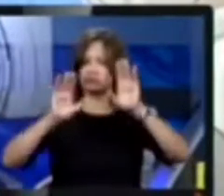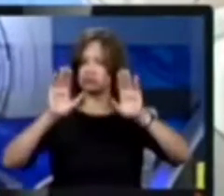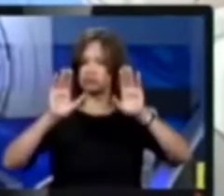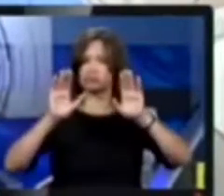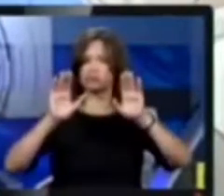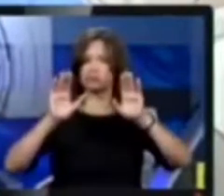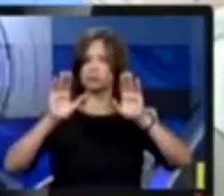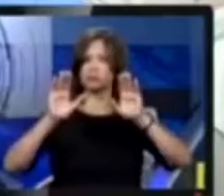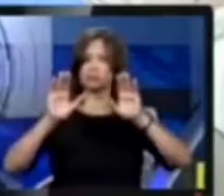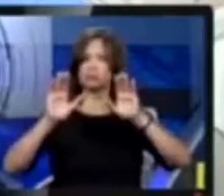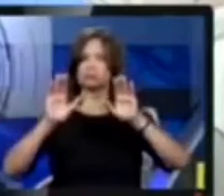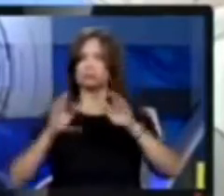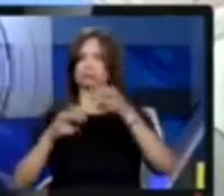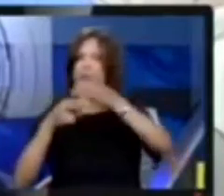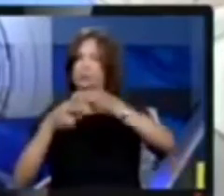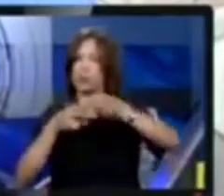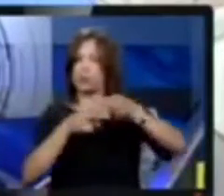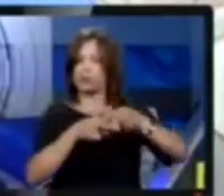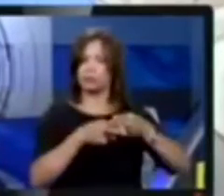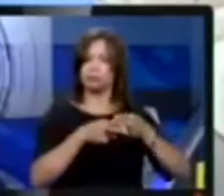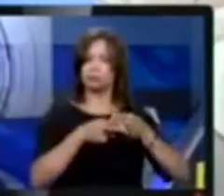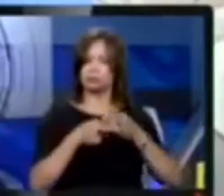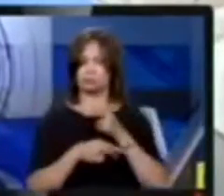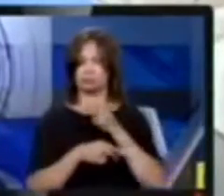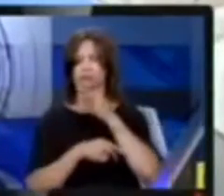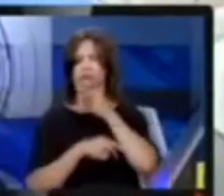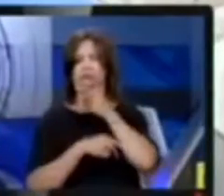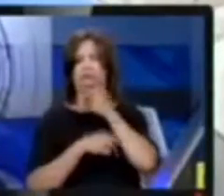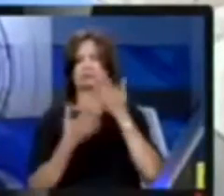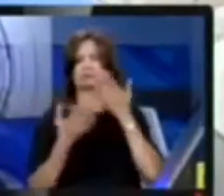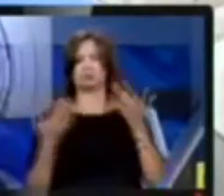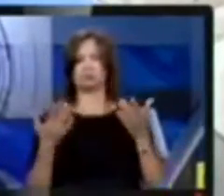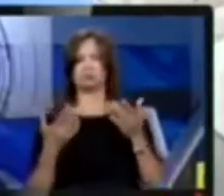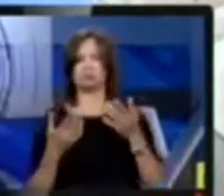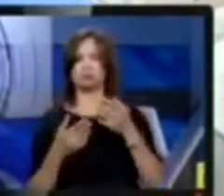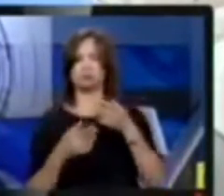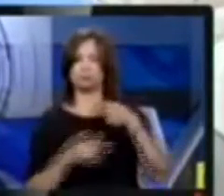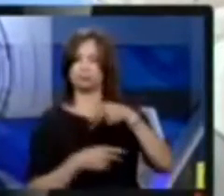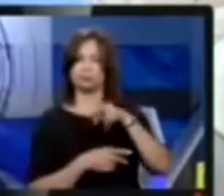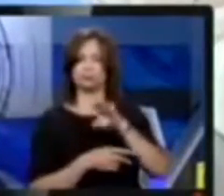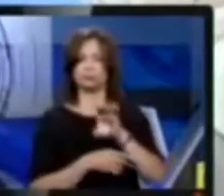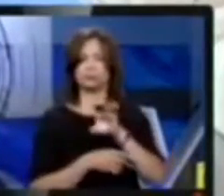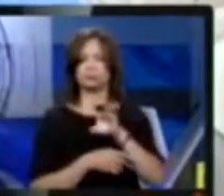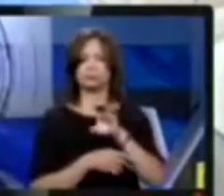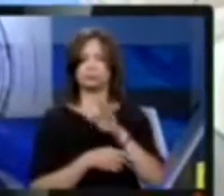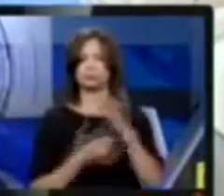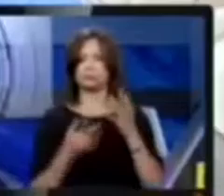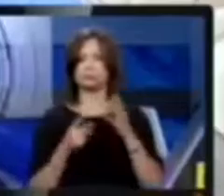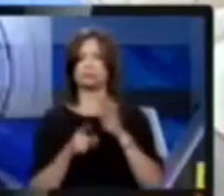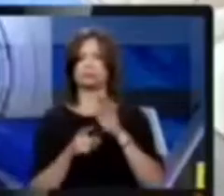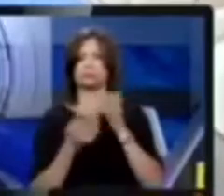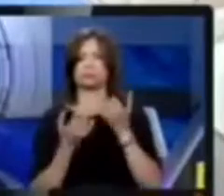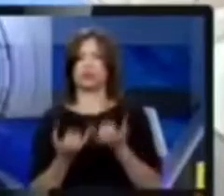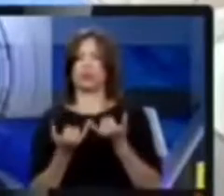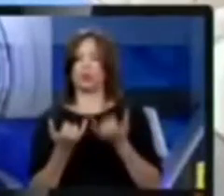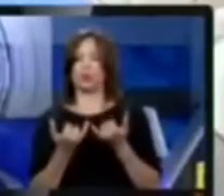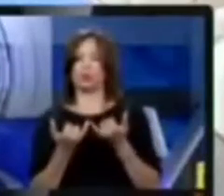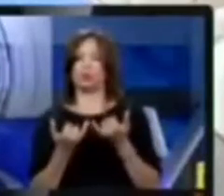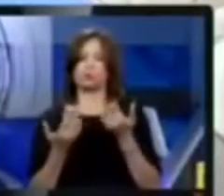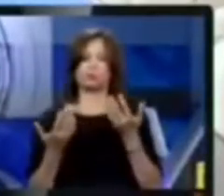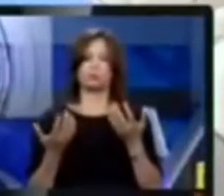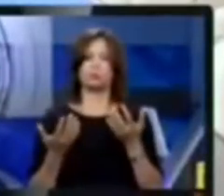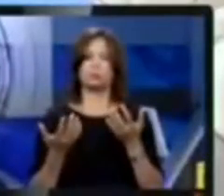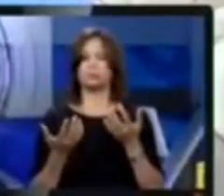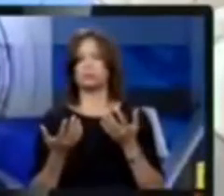las votaciones nombres que te vas a extrañar. No digamos el Partido Reformista Social Cristiano, que ahora